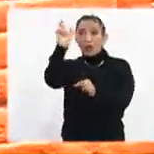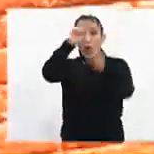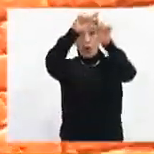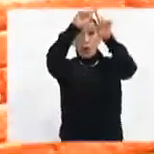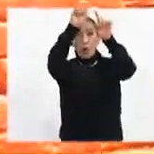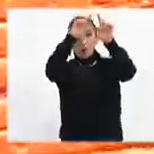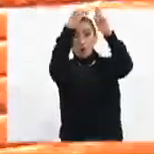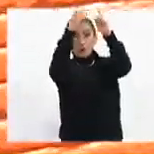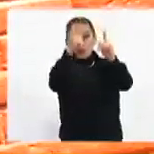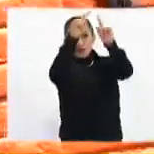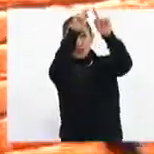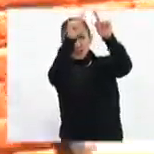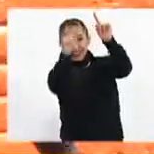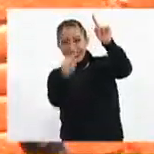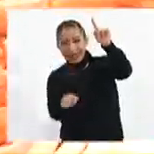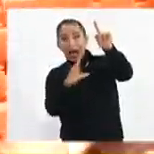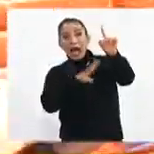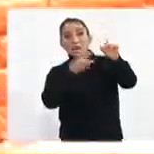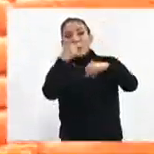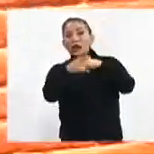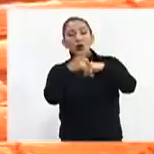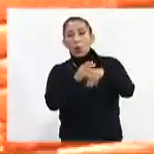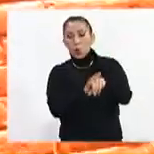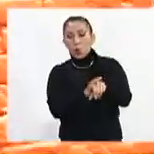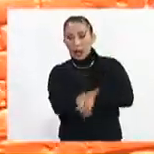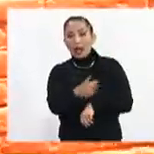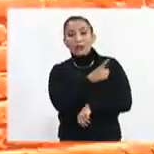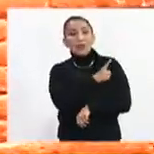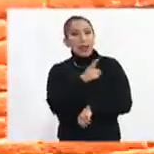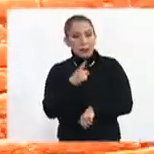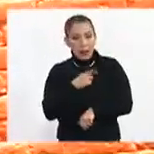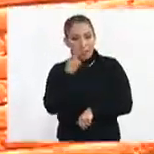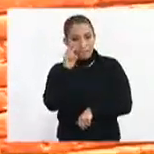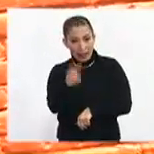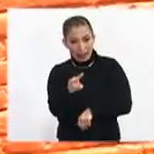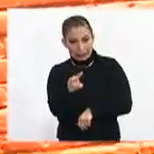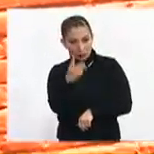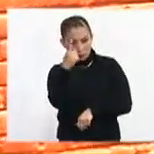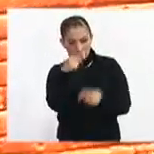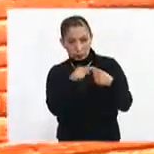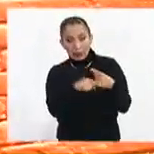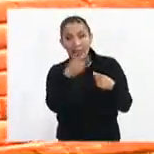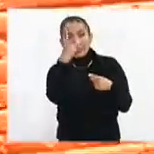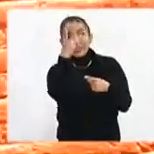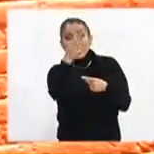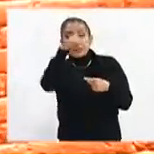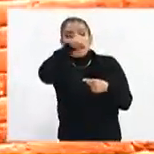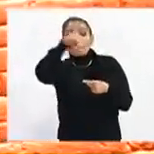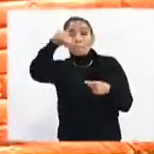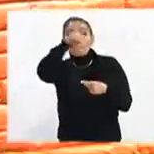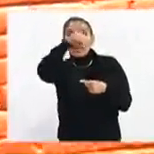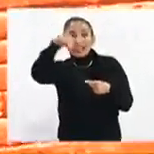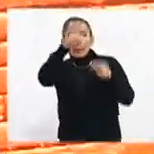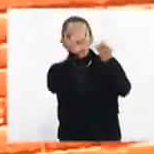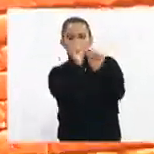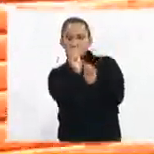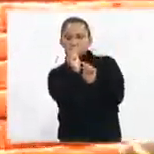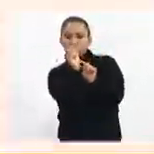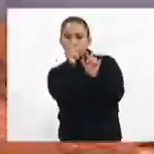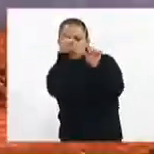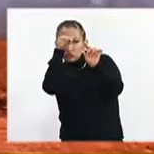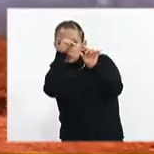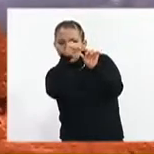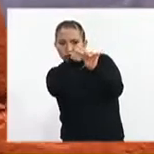cuando es de riesgo debe de presentar más de 3 milímetros de